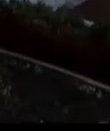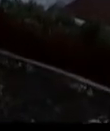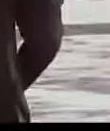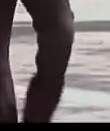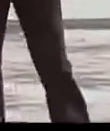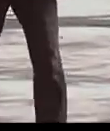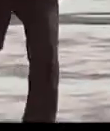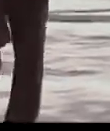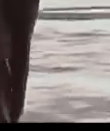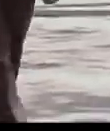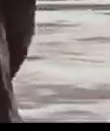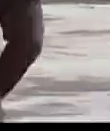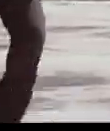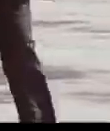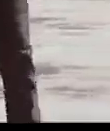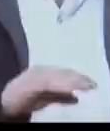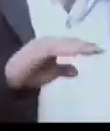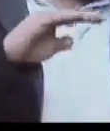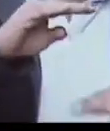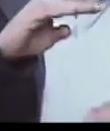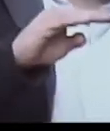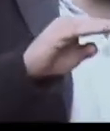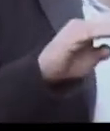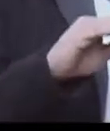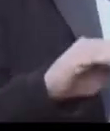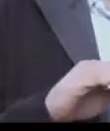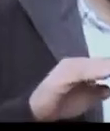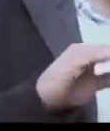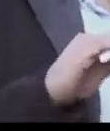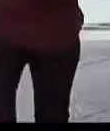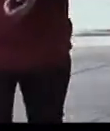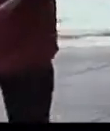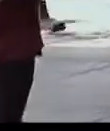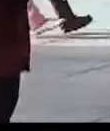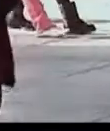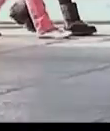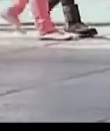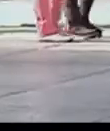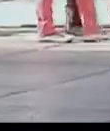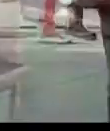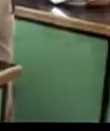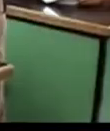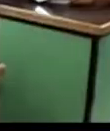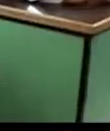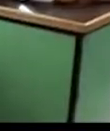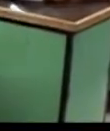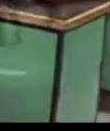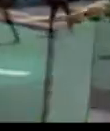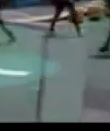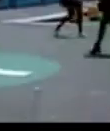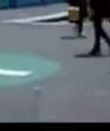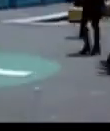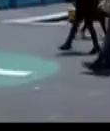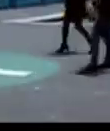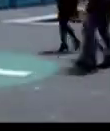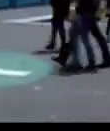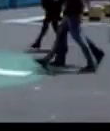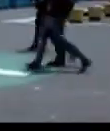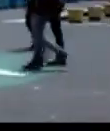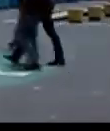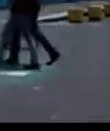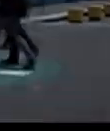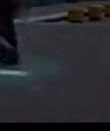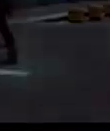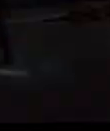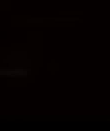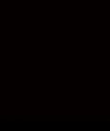México, es un espacio de reflexión sobre los temas de equidad en el país y otras latitudes, por medio de investigaciones que generen